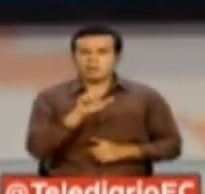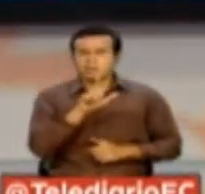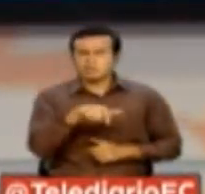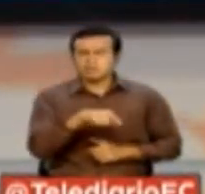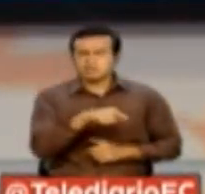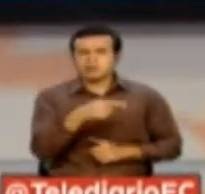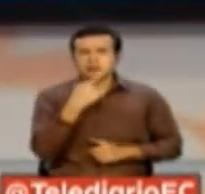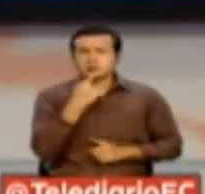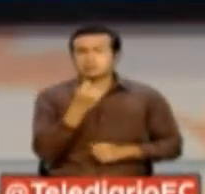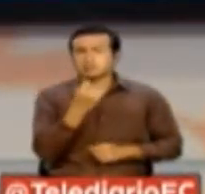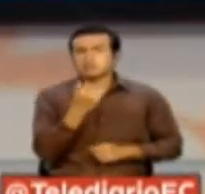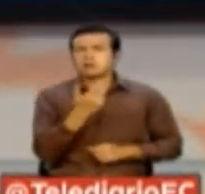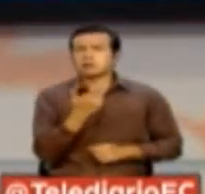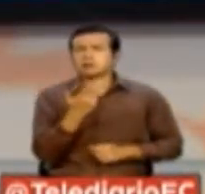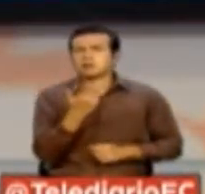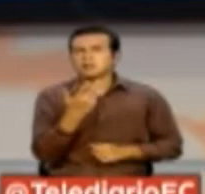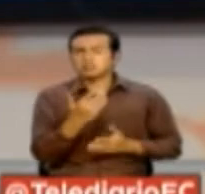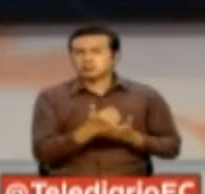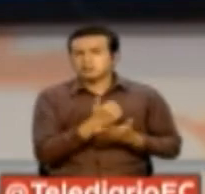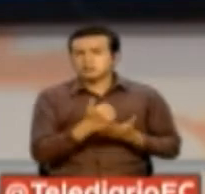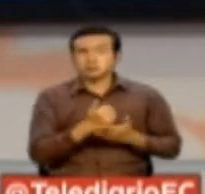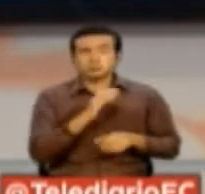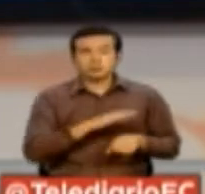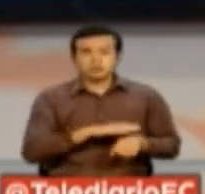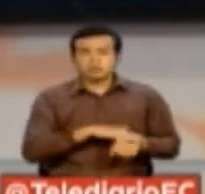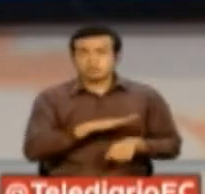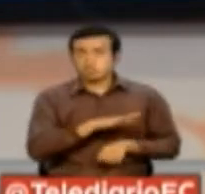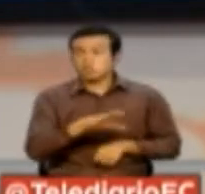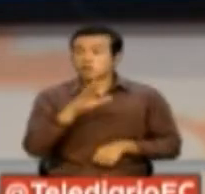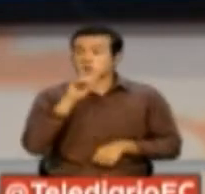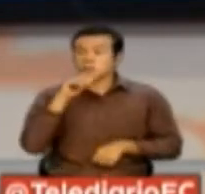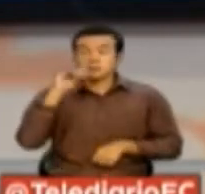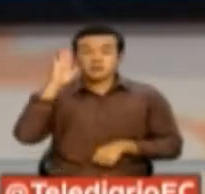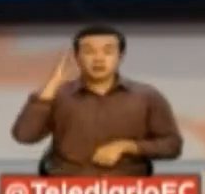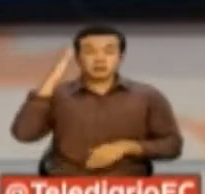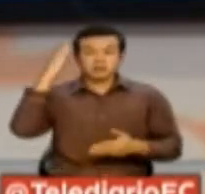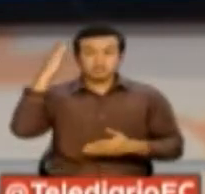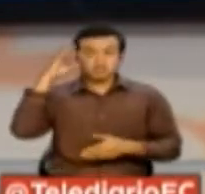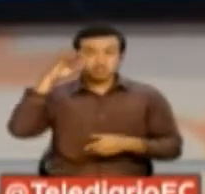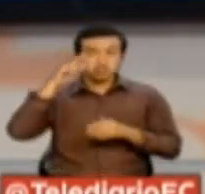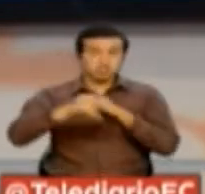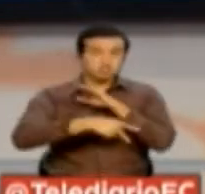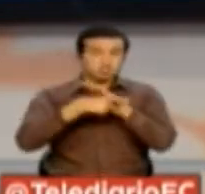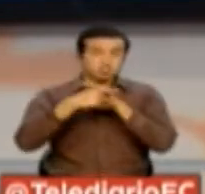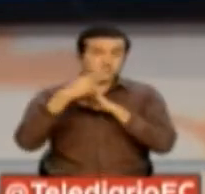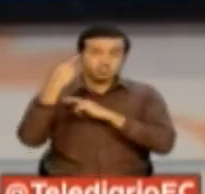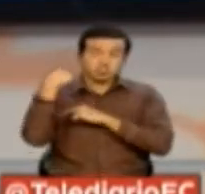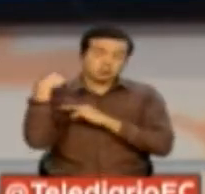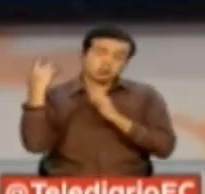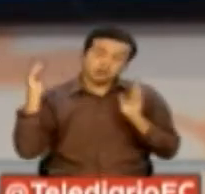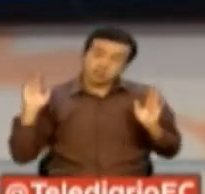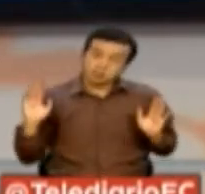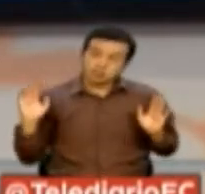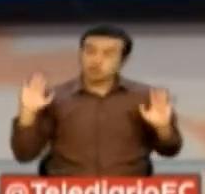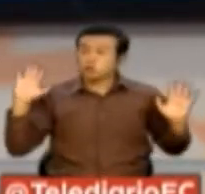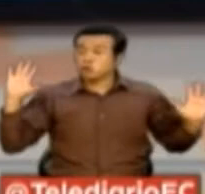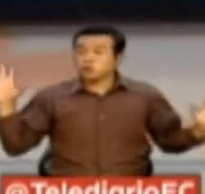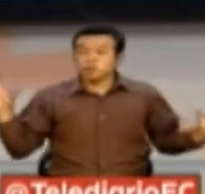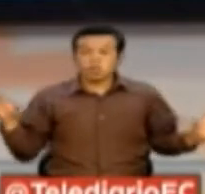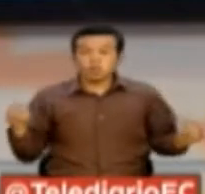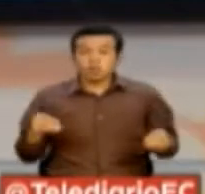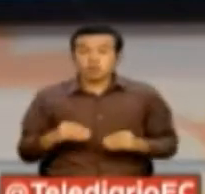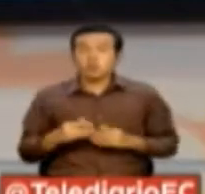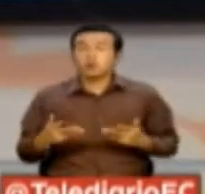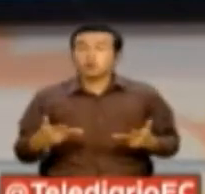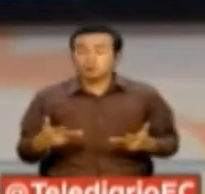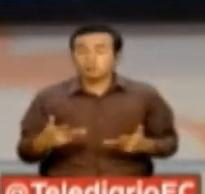no los responsables son quienes manejaban la política petrolera indiscutiblemente porque todo esto no se puede